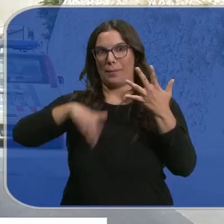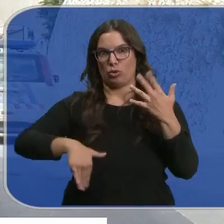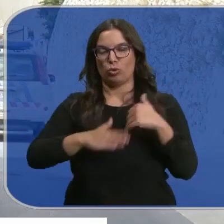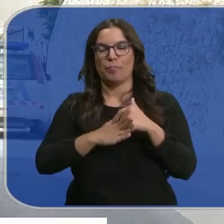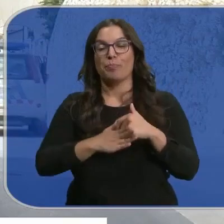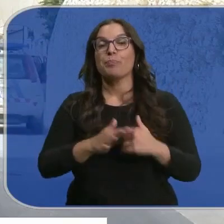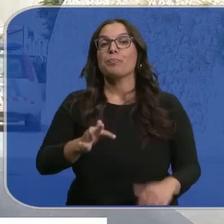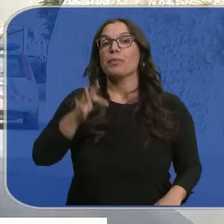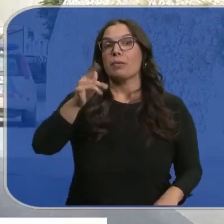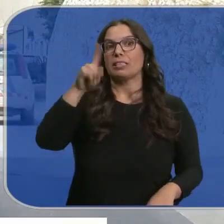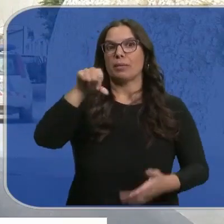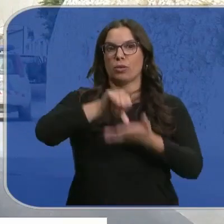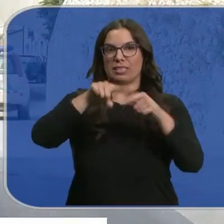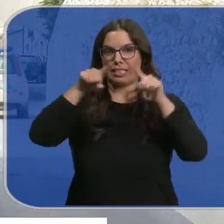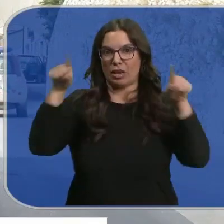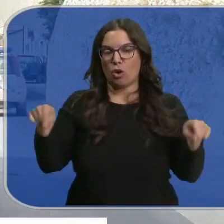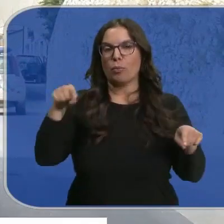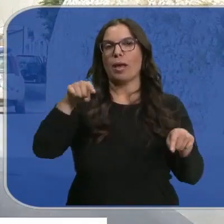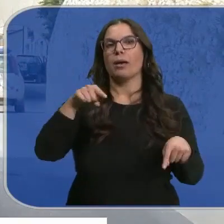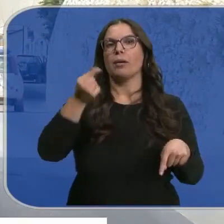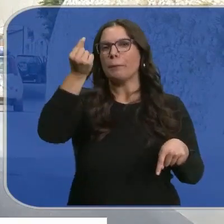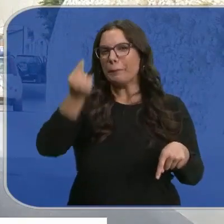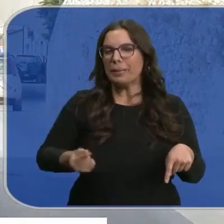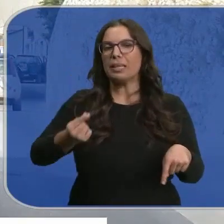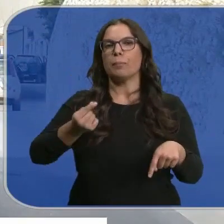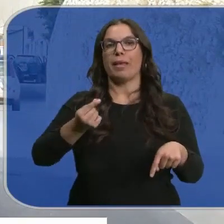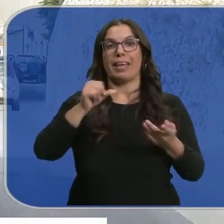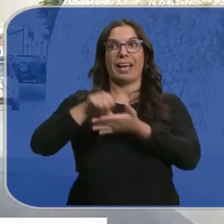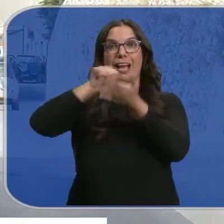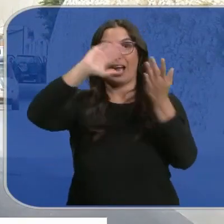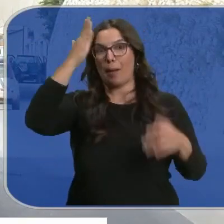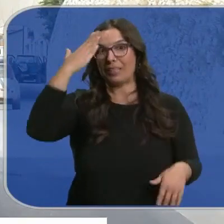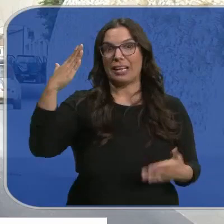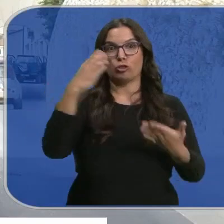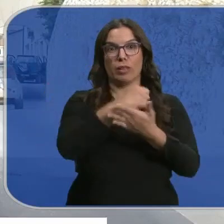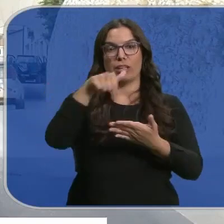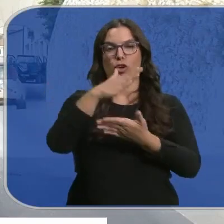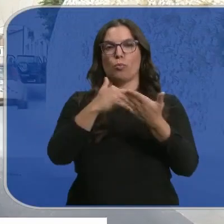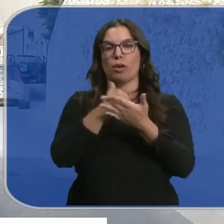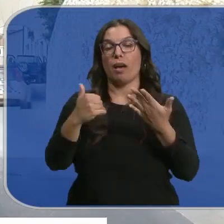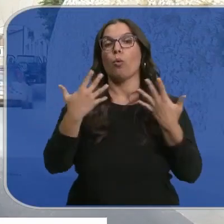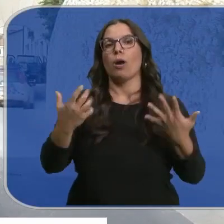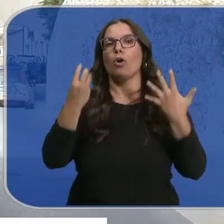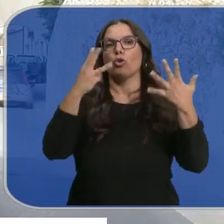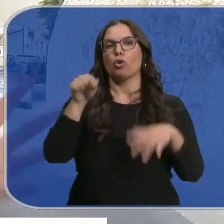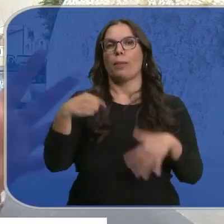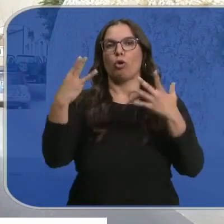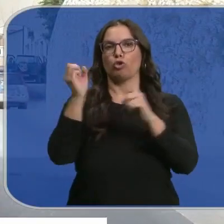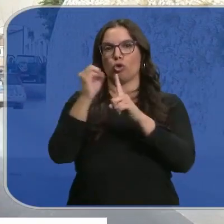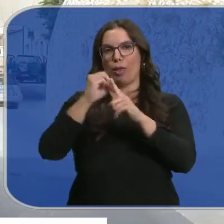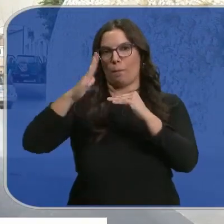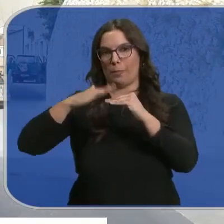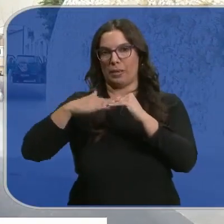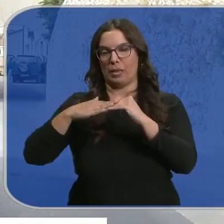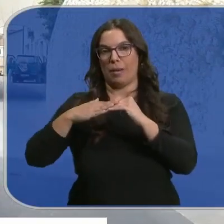Pero no solo eso, también en Segovia encontramos la mínima más baja de todas las capitales de la comunidad, con 8,8 grados.